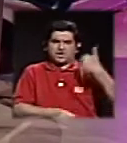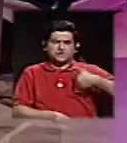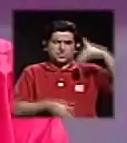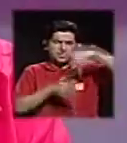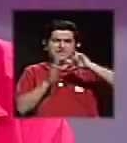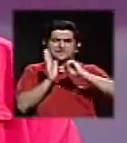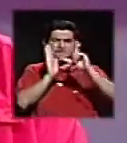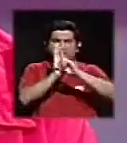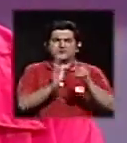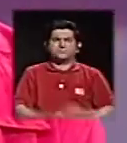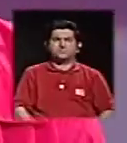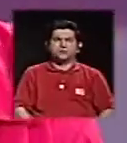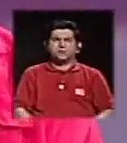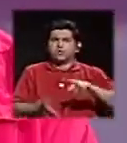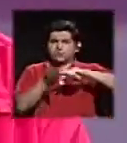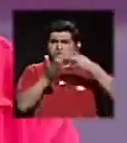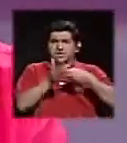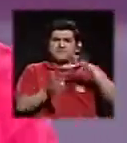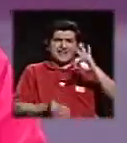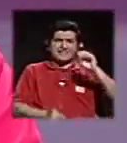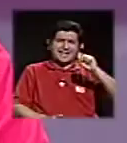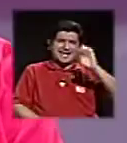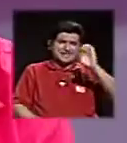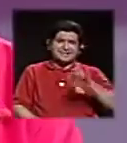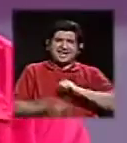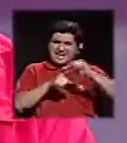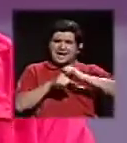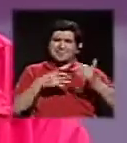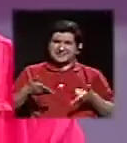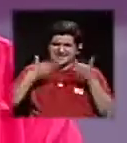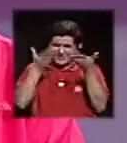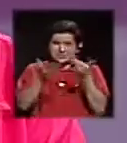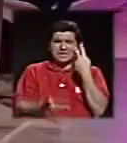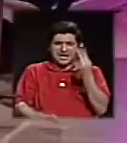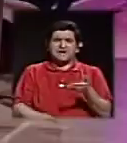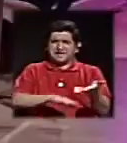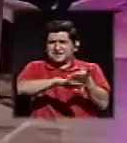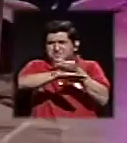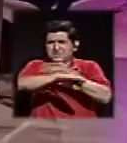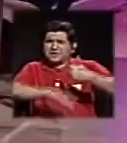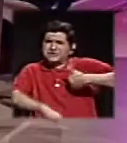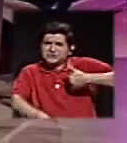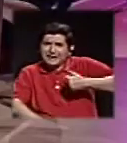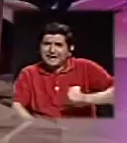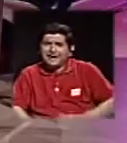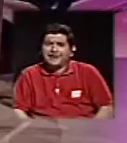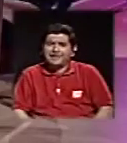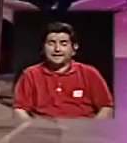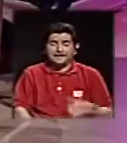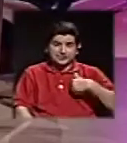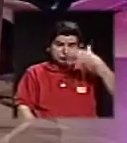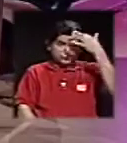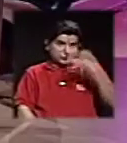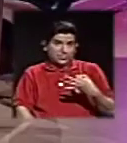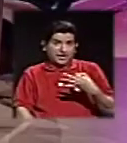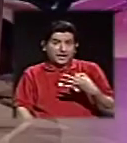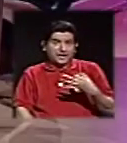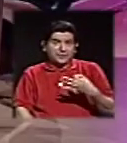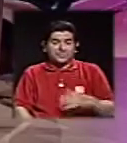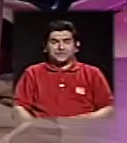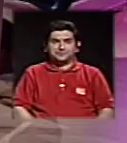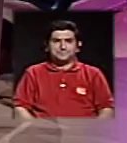legislativa que se le corresponde al tribunal supremo- elecciones dar esa capacitación para ver si mejoran yo creo que toca